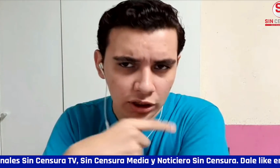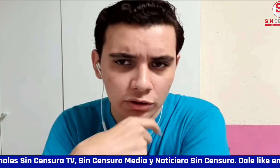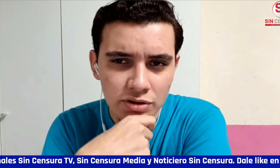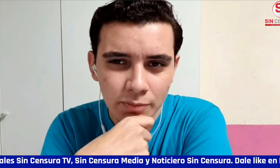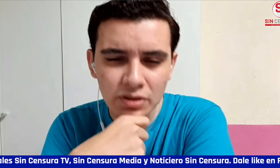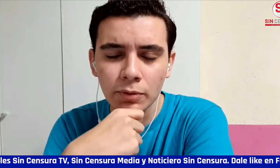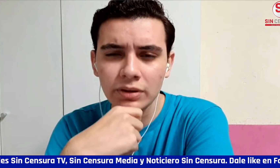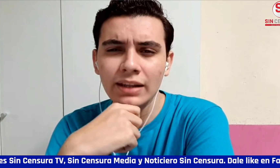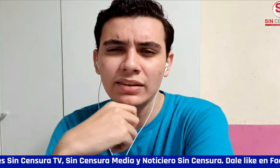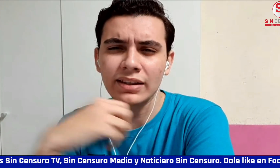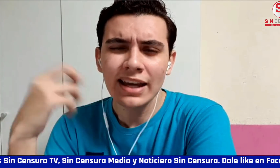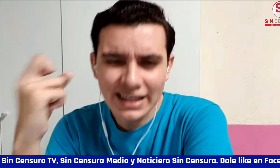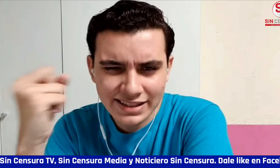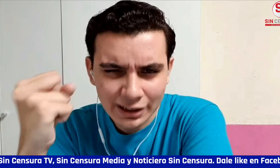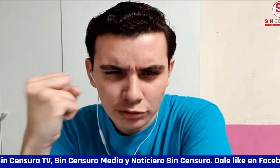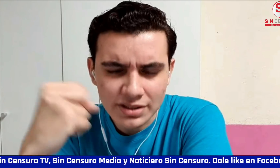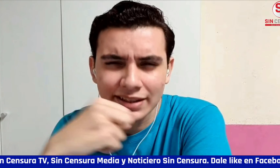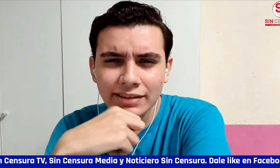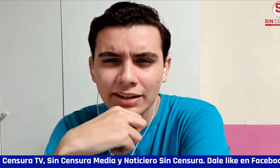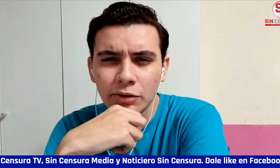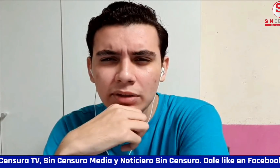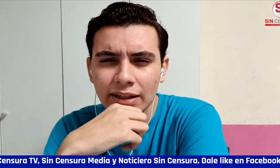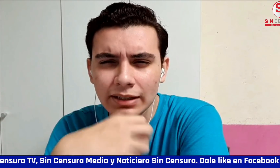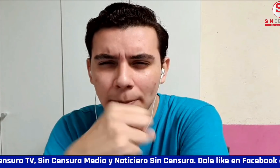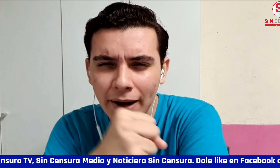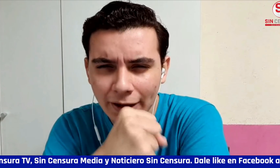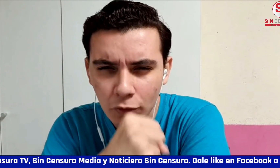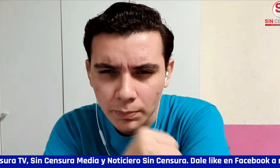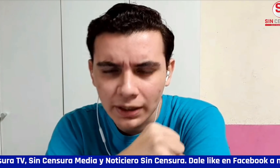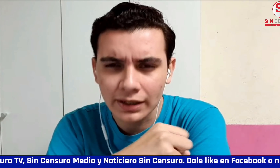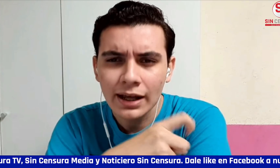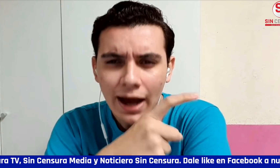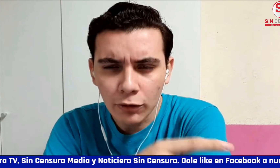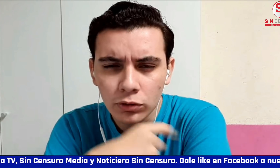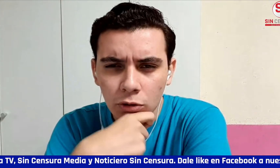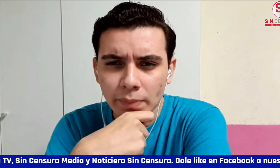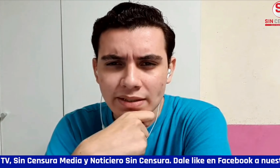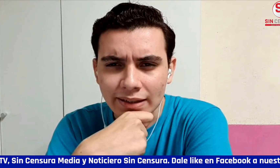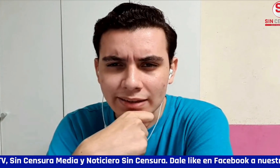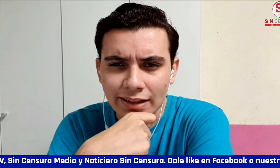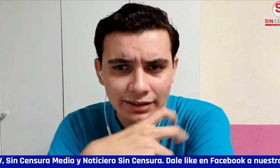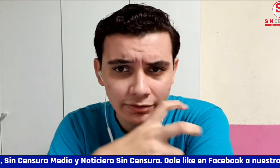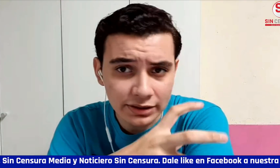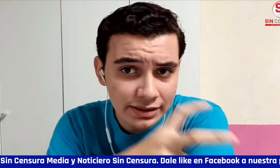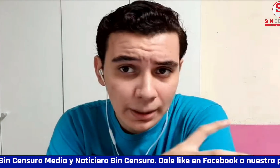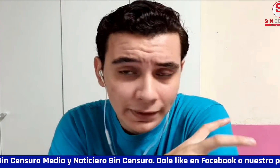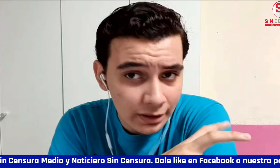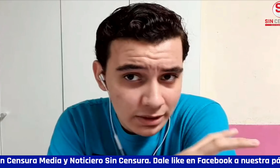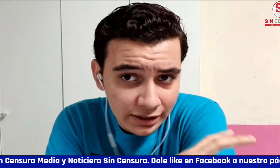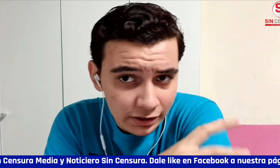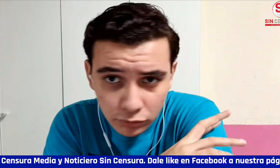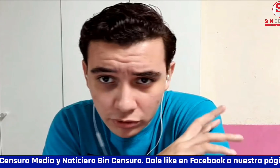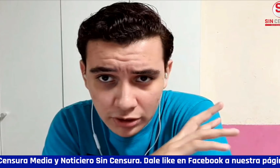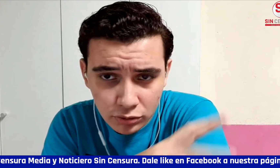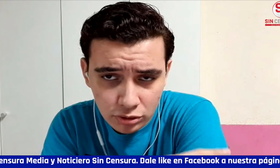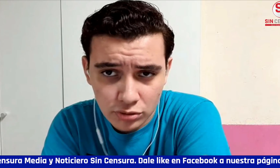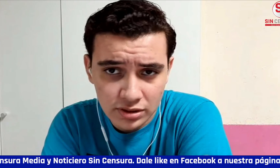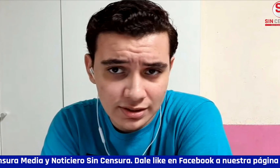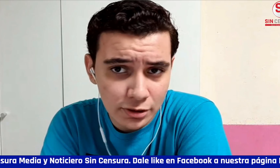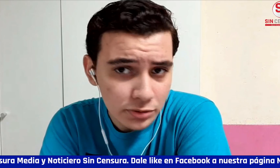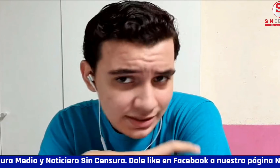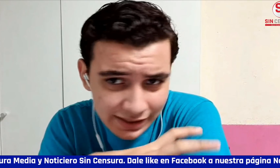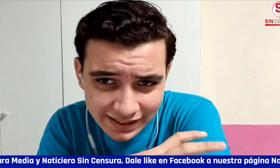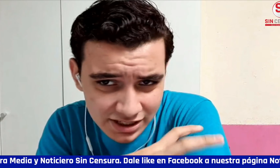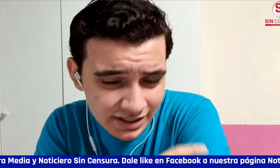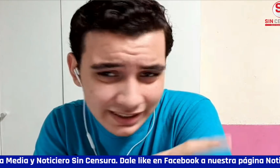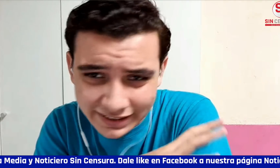Y otra cosa muy importante, es tanto así que traen una agenda para golpear a Hugo López-Gatell a través de esta pandemia que ninguno de nosotros